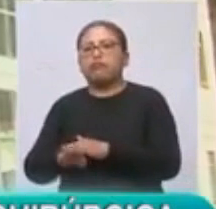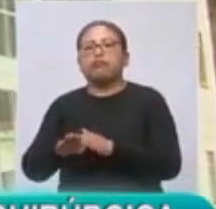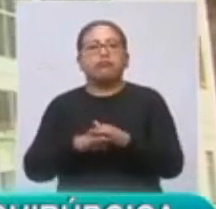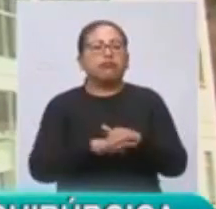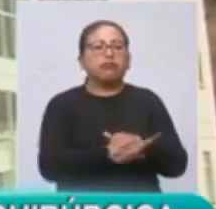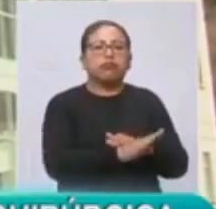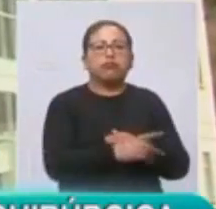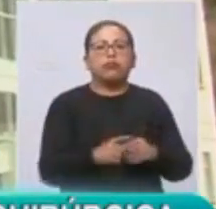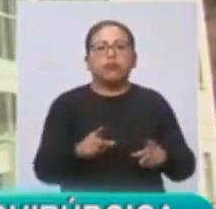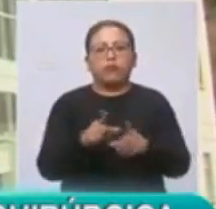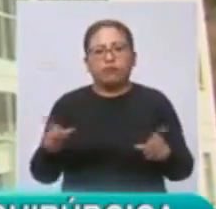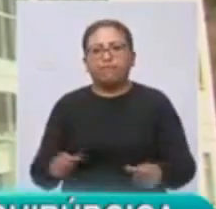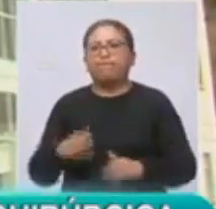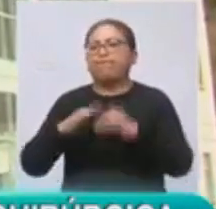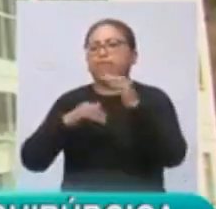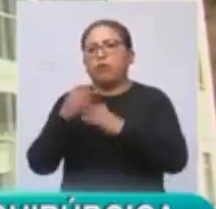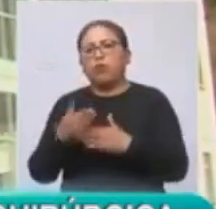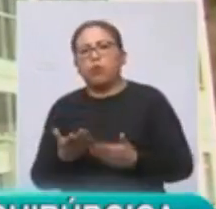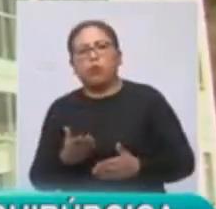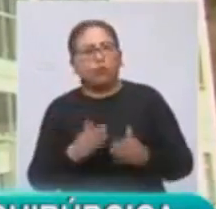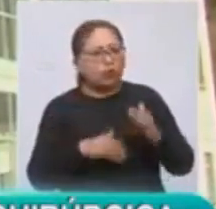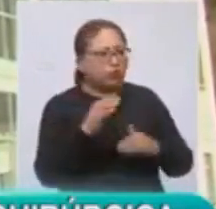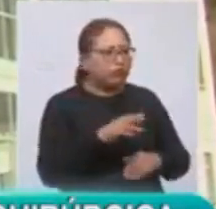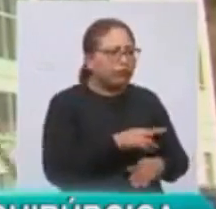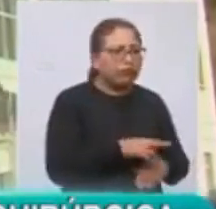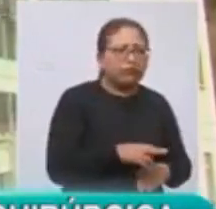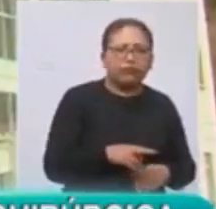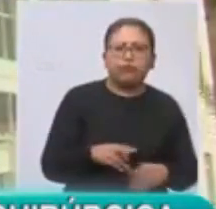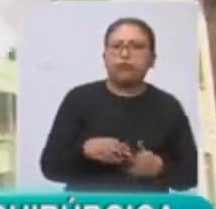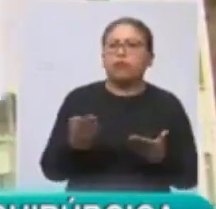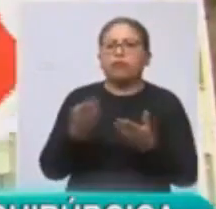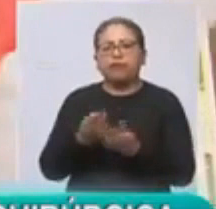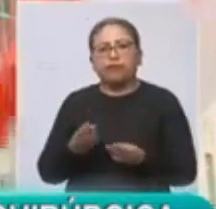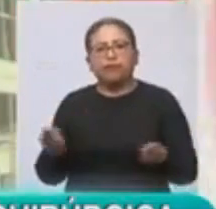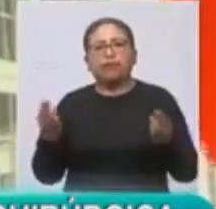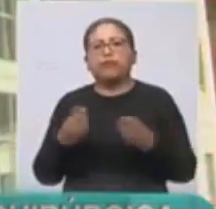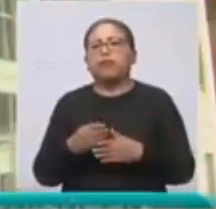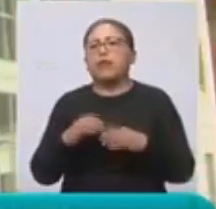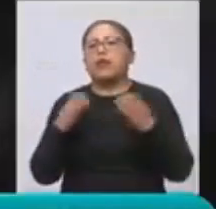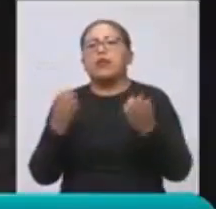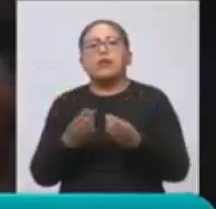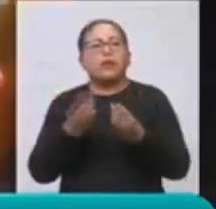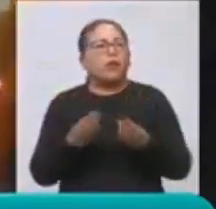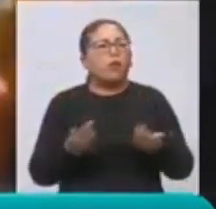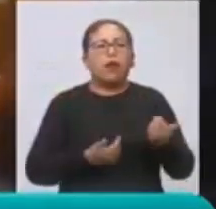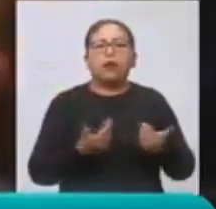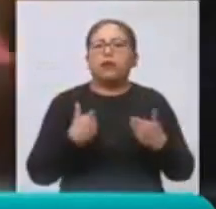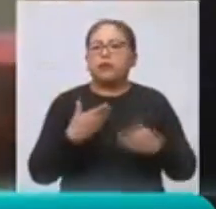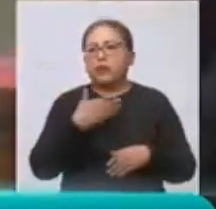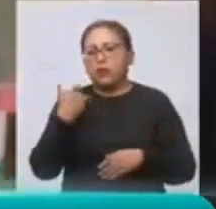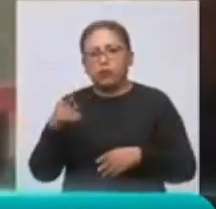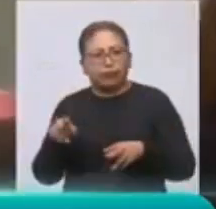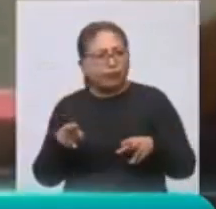los ambientes, de qué forma se han construido y también qué tipo de equipamiento van a tener para poder